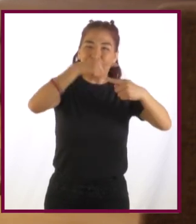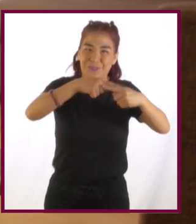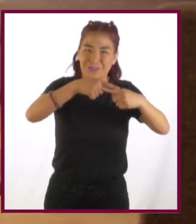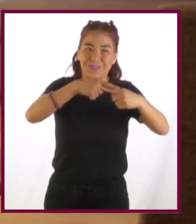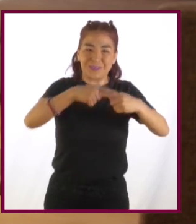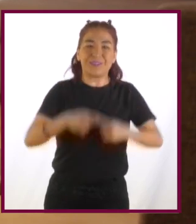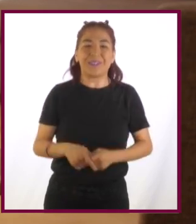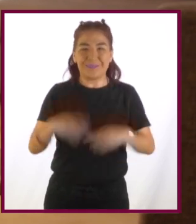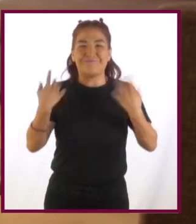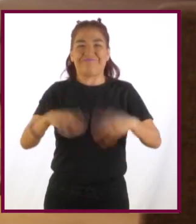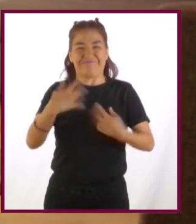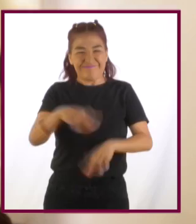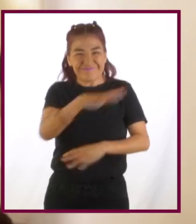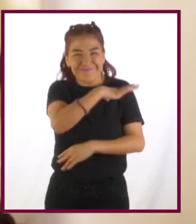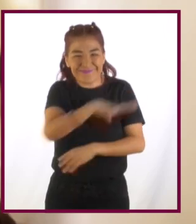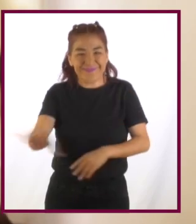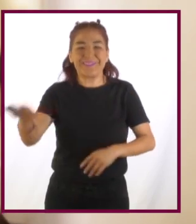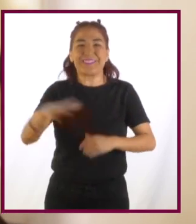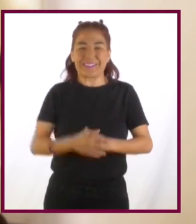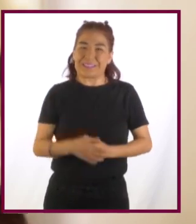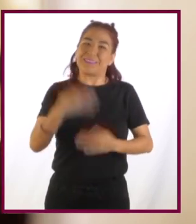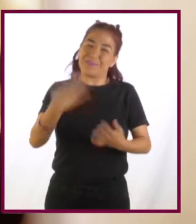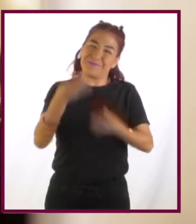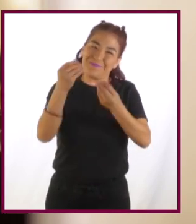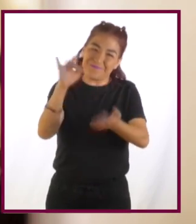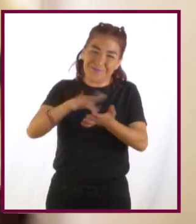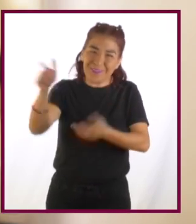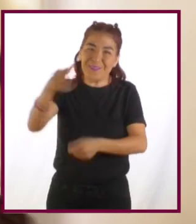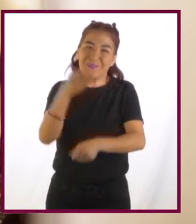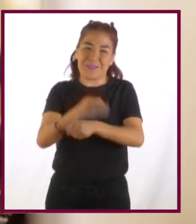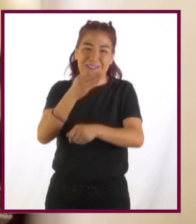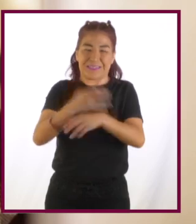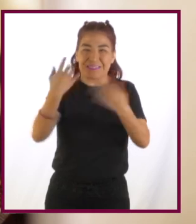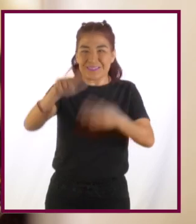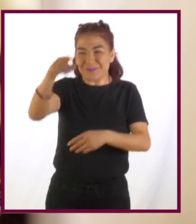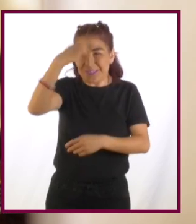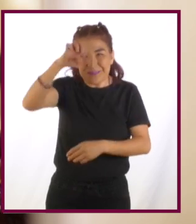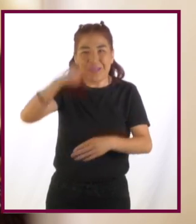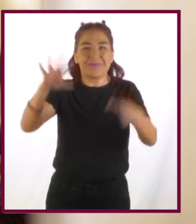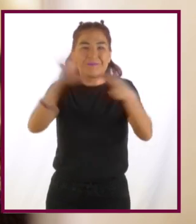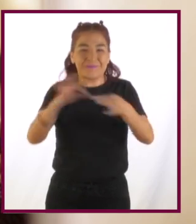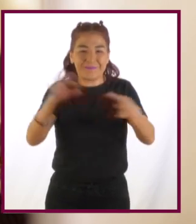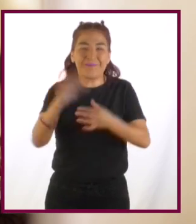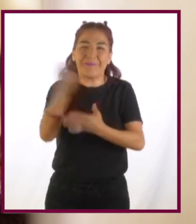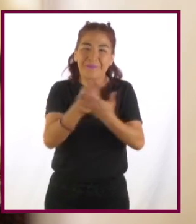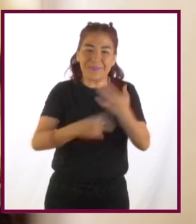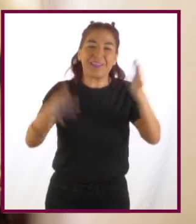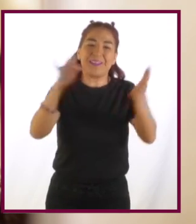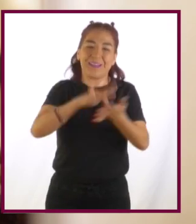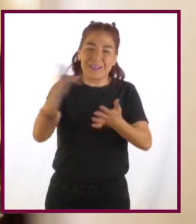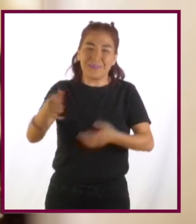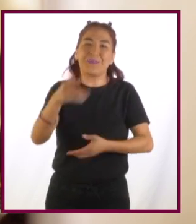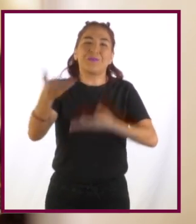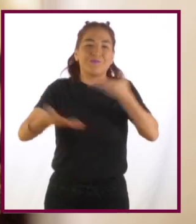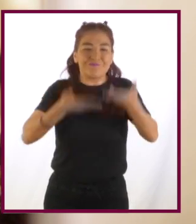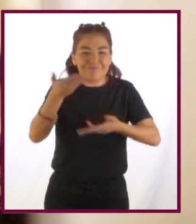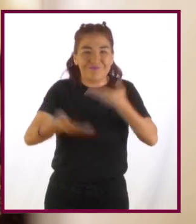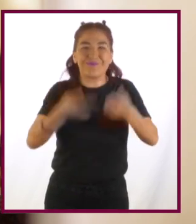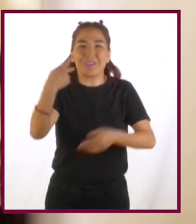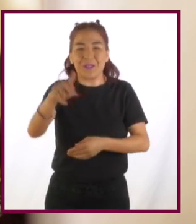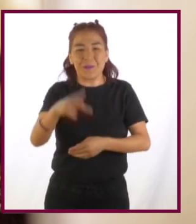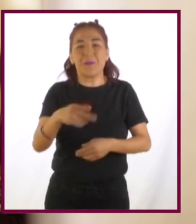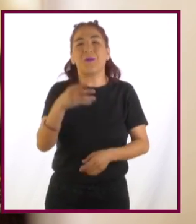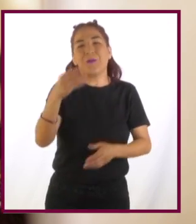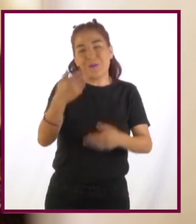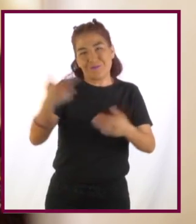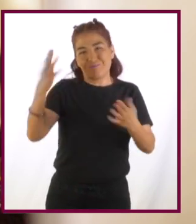que fuera la fuente de energía. Genialidad y genialidad tenerte en este programa, Fernando. Muchas gracias por todo lo que nos compartes.